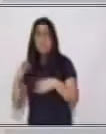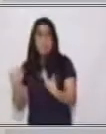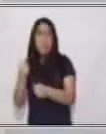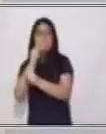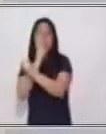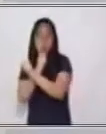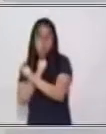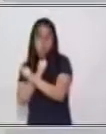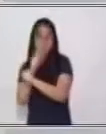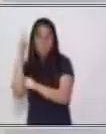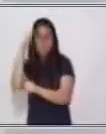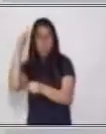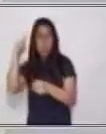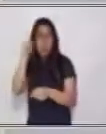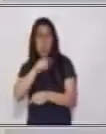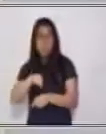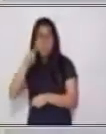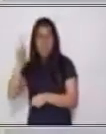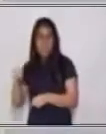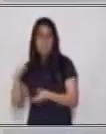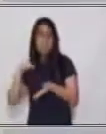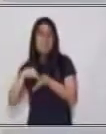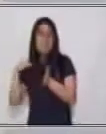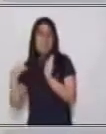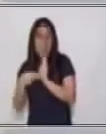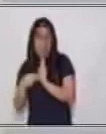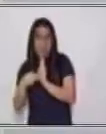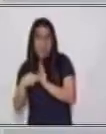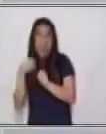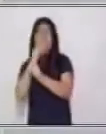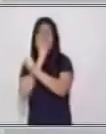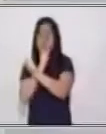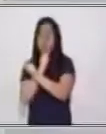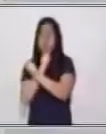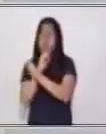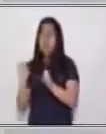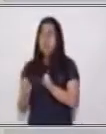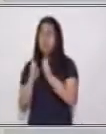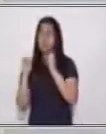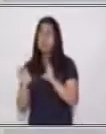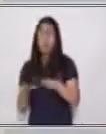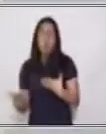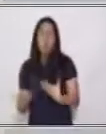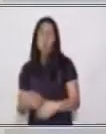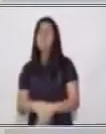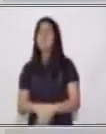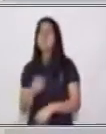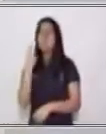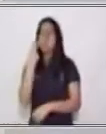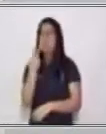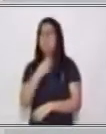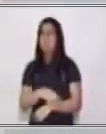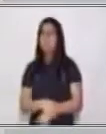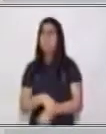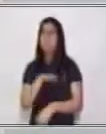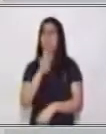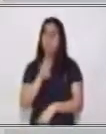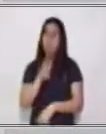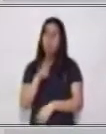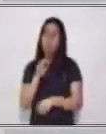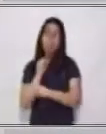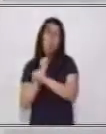para crear la ecuación. Dejamos y cuadrado al principio basándonos en la ecuación general, que primero están los